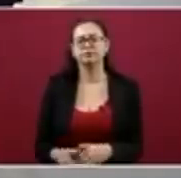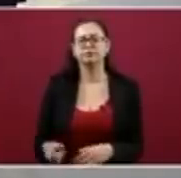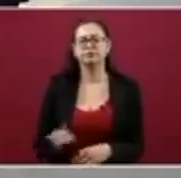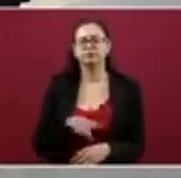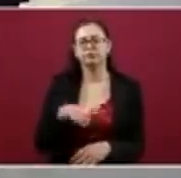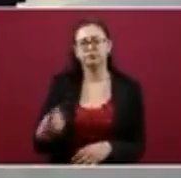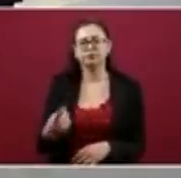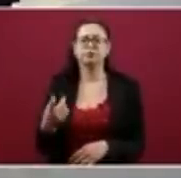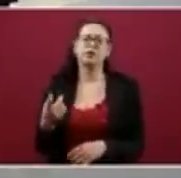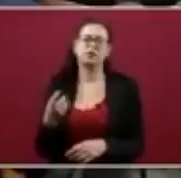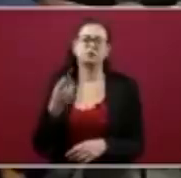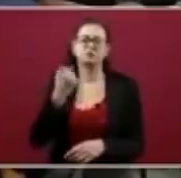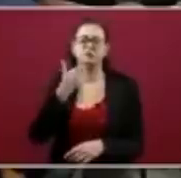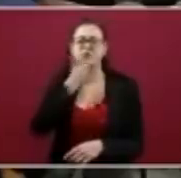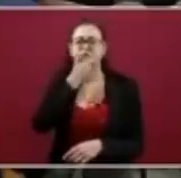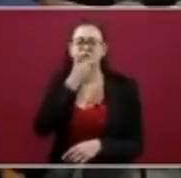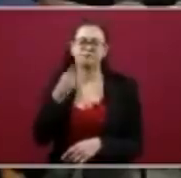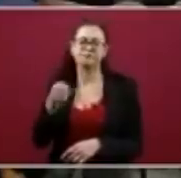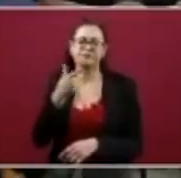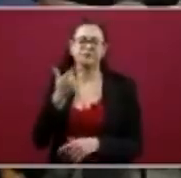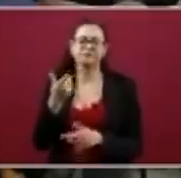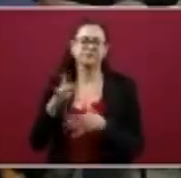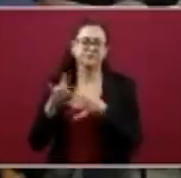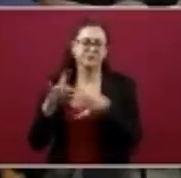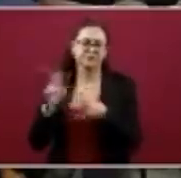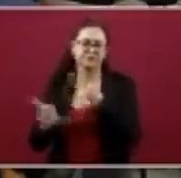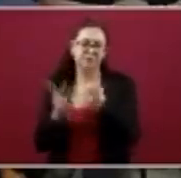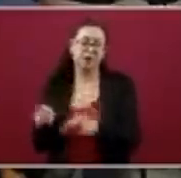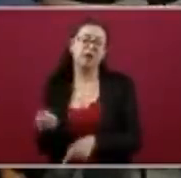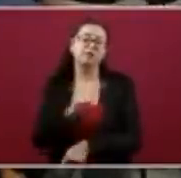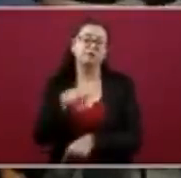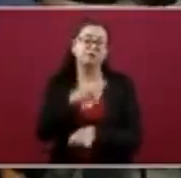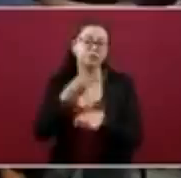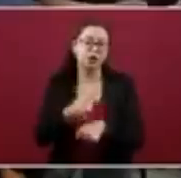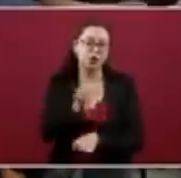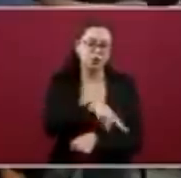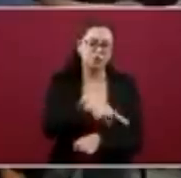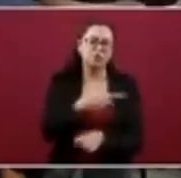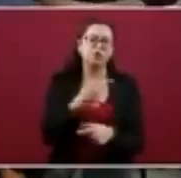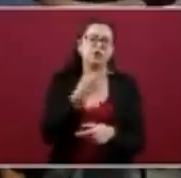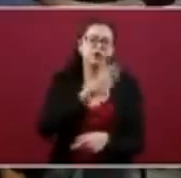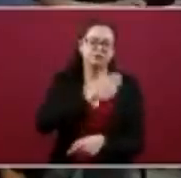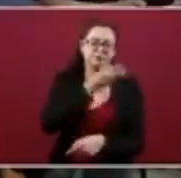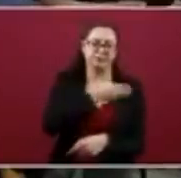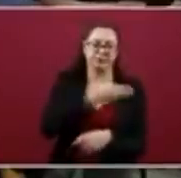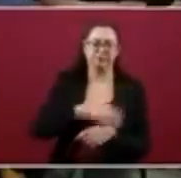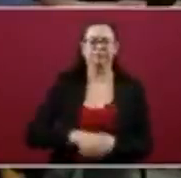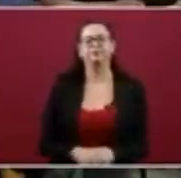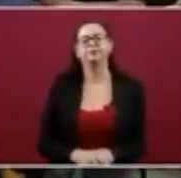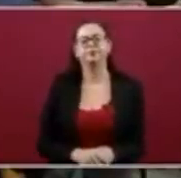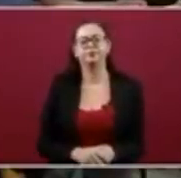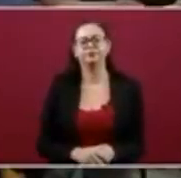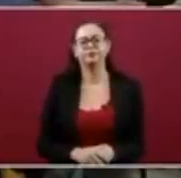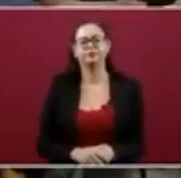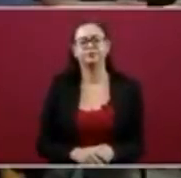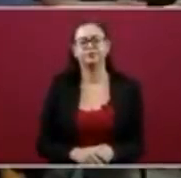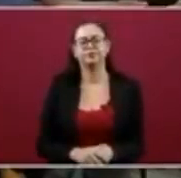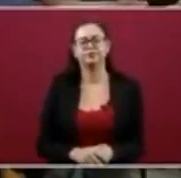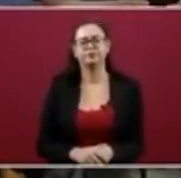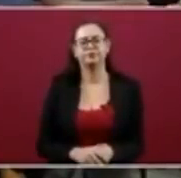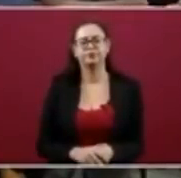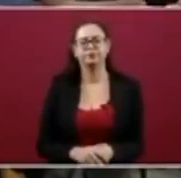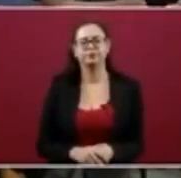Good morning. Thank you very much for taking my question. My name is Dan Harris. I'm from ABC News. We've been following closely the case of